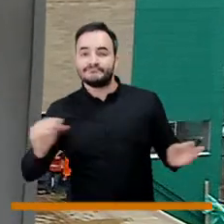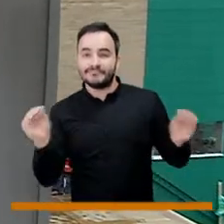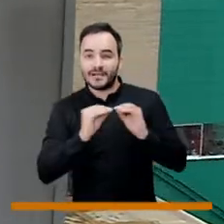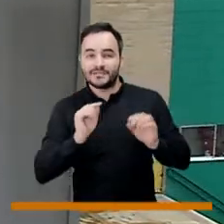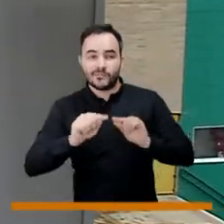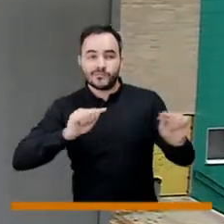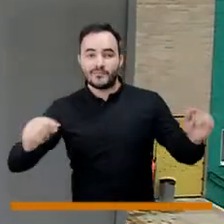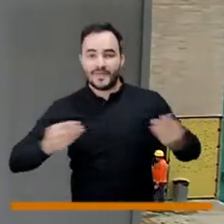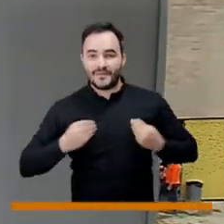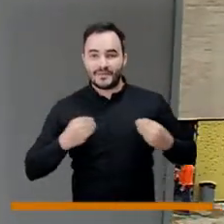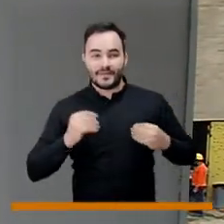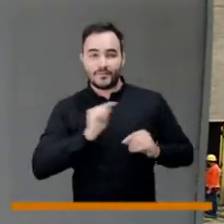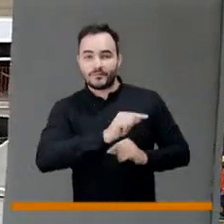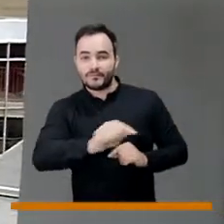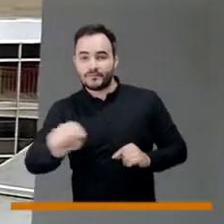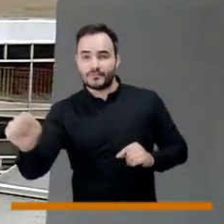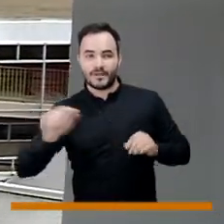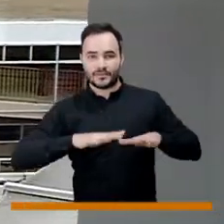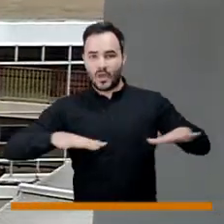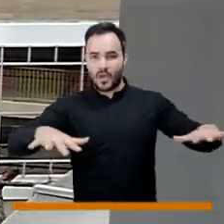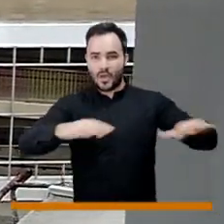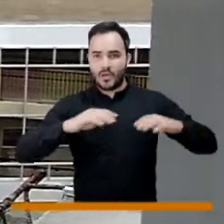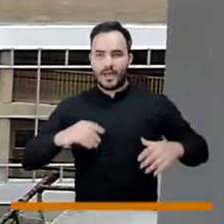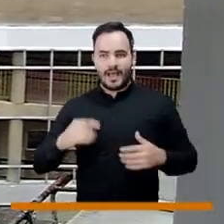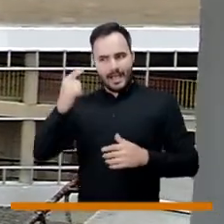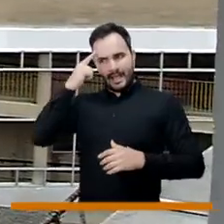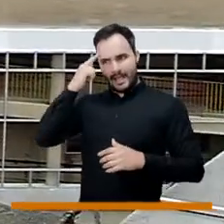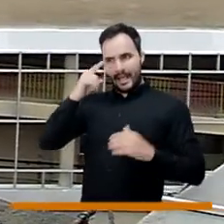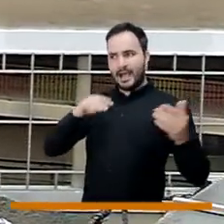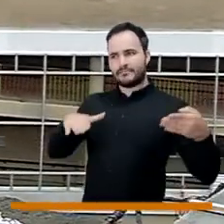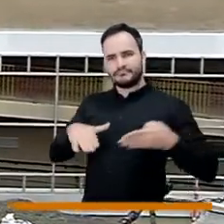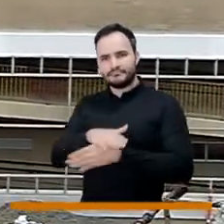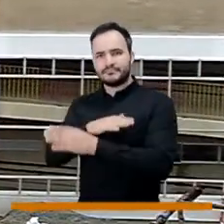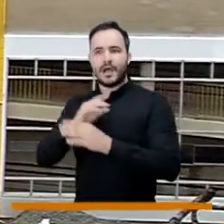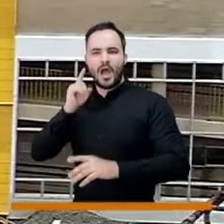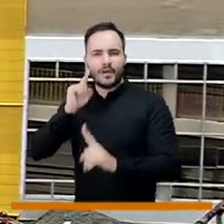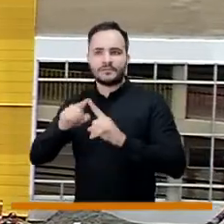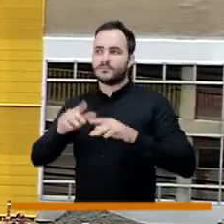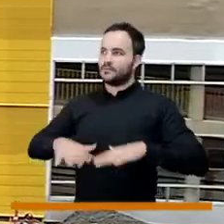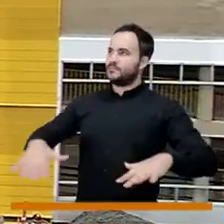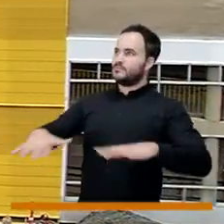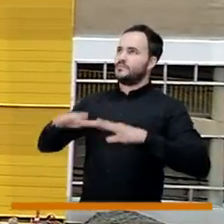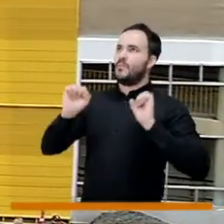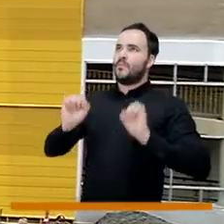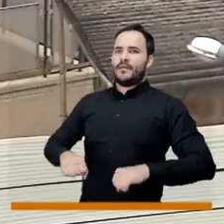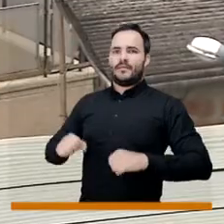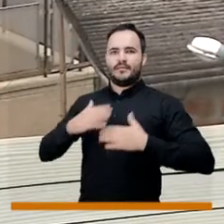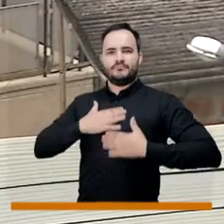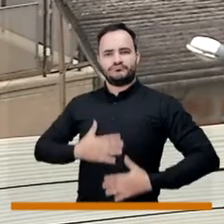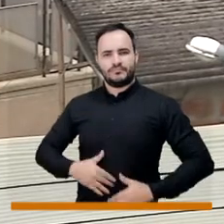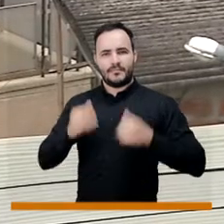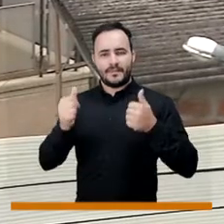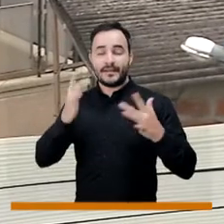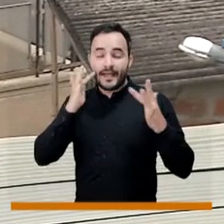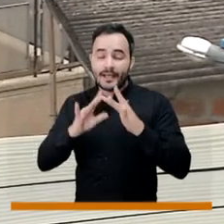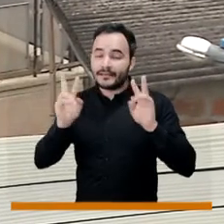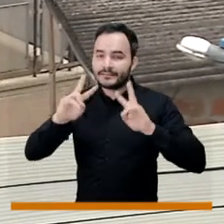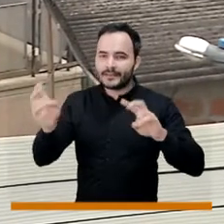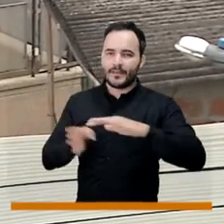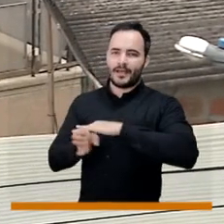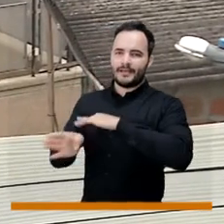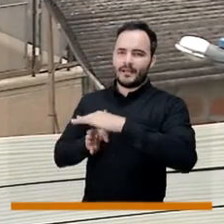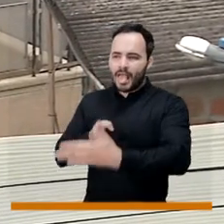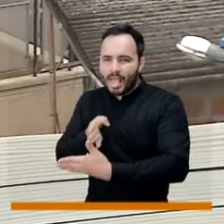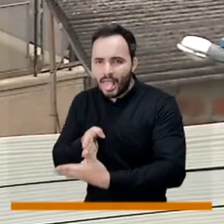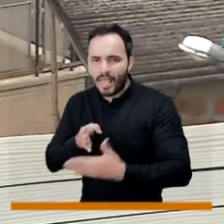buen comienzo renacer que está en construcción tenga unas condiciones apropiadas adecuadas de accesibilidad donde